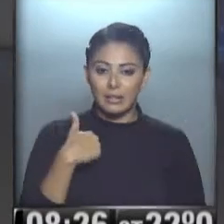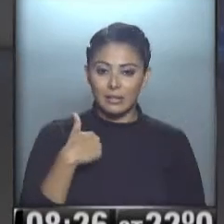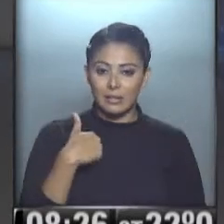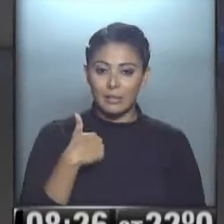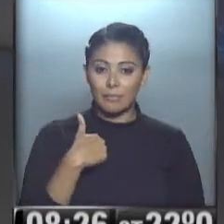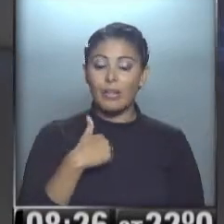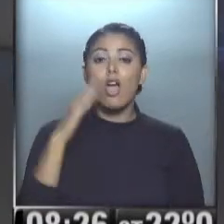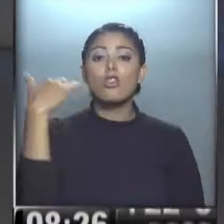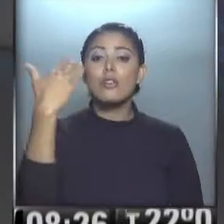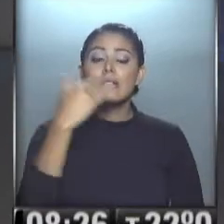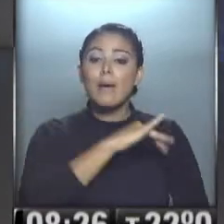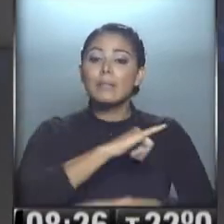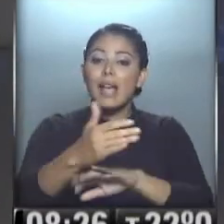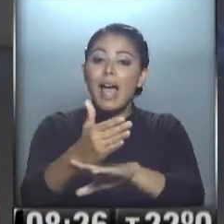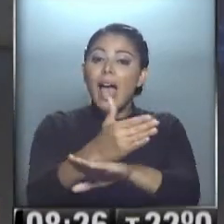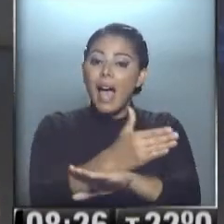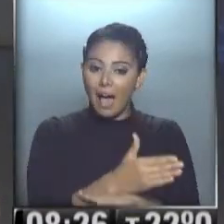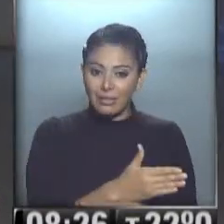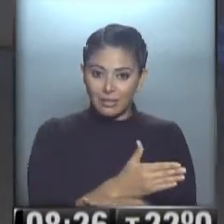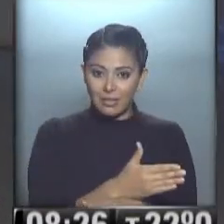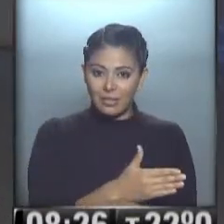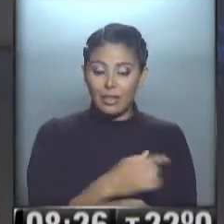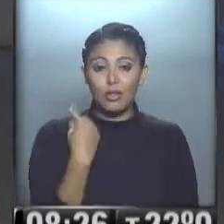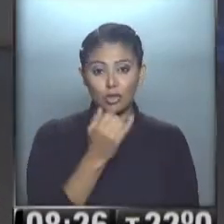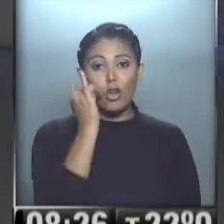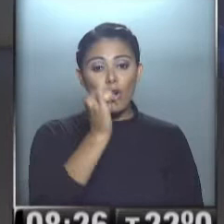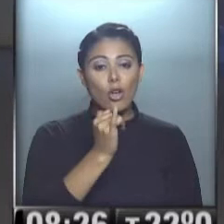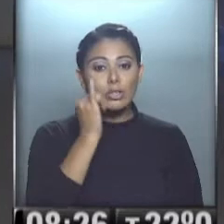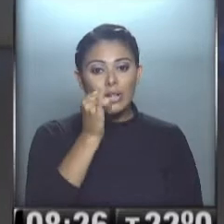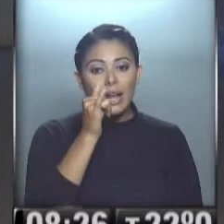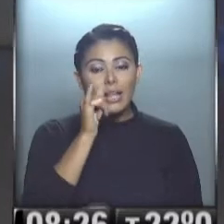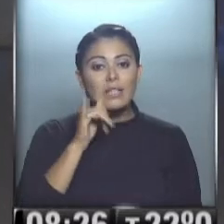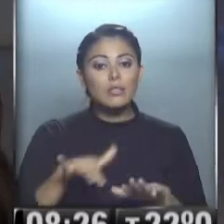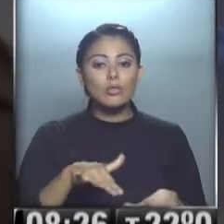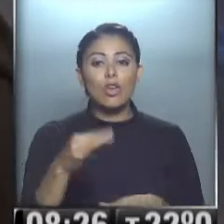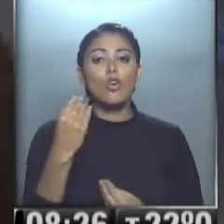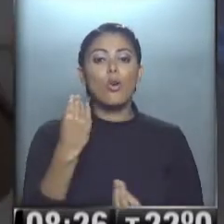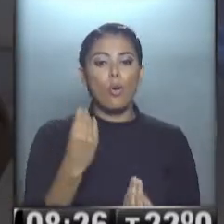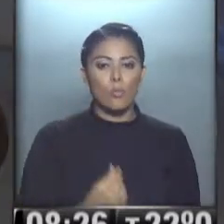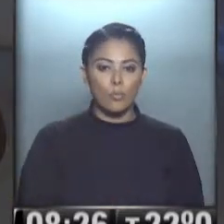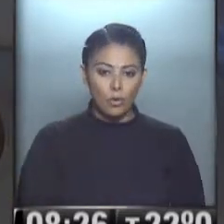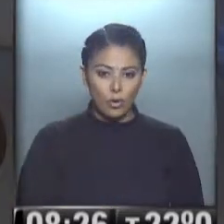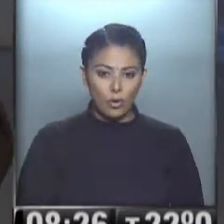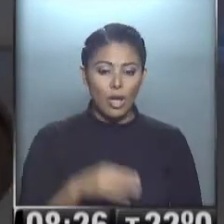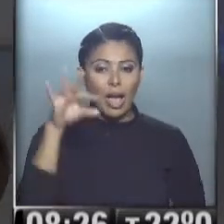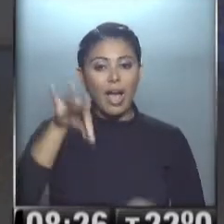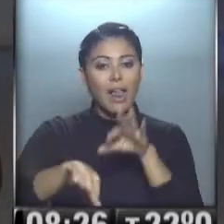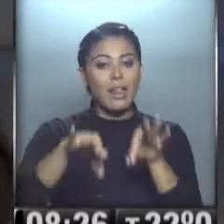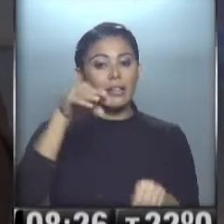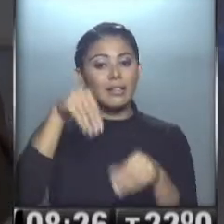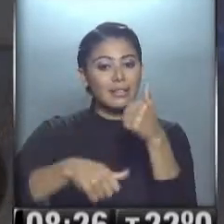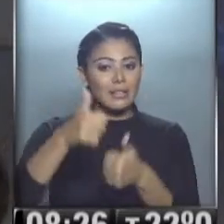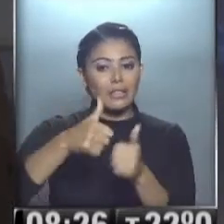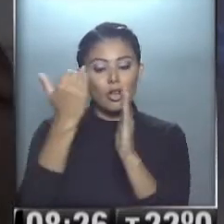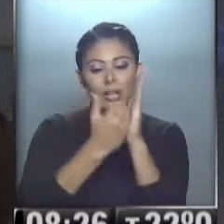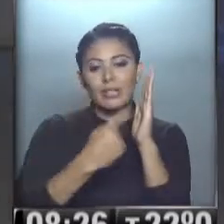Antes de la conferencia de prensa del jefe de gabinete, les contábamos lo que había sido la elección de los candidatos, lista